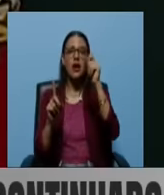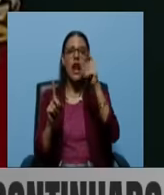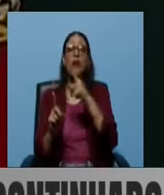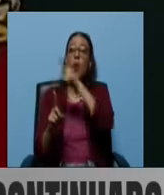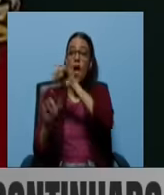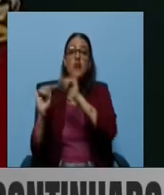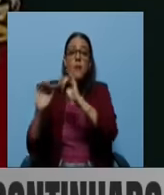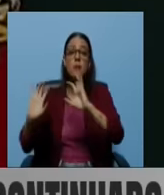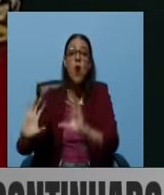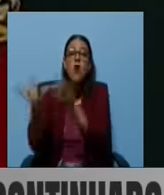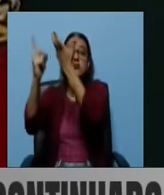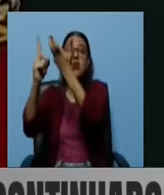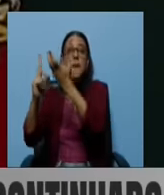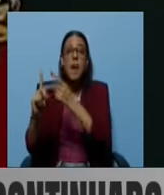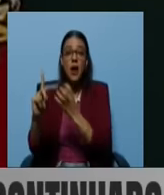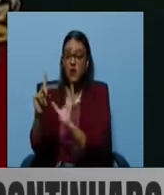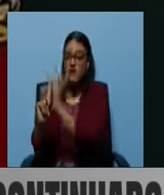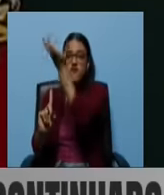vivo.